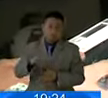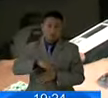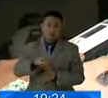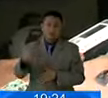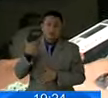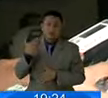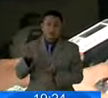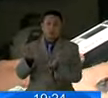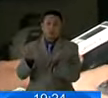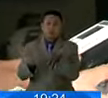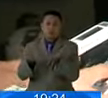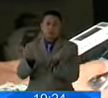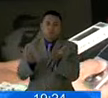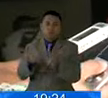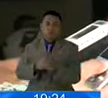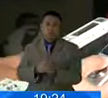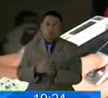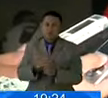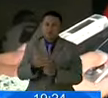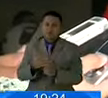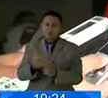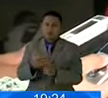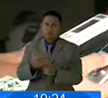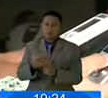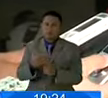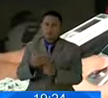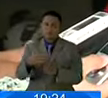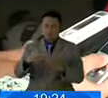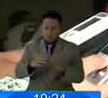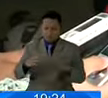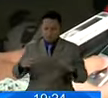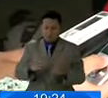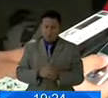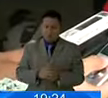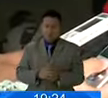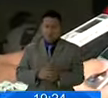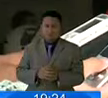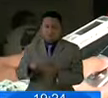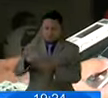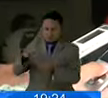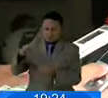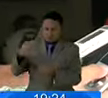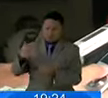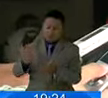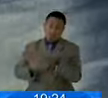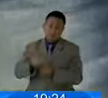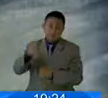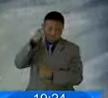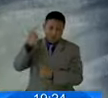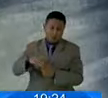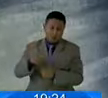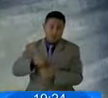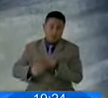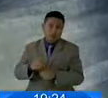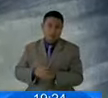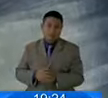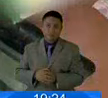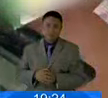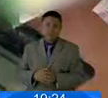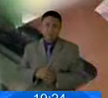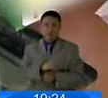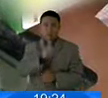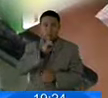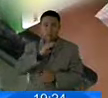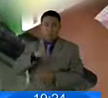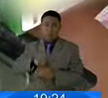una más o menos cantidad y unas fundas de Ziploc. Por eso se presume eso. De nada le sirvió tratar de ocultarla